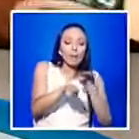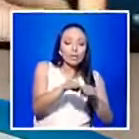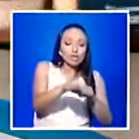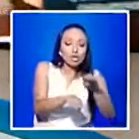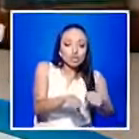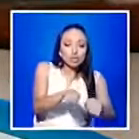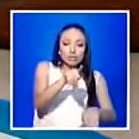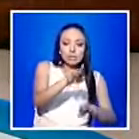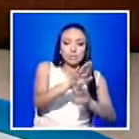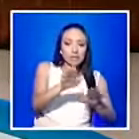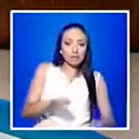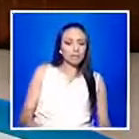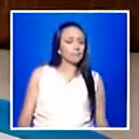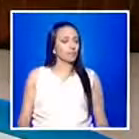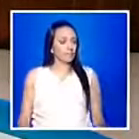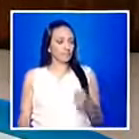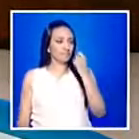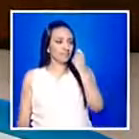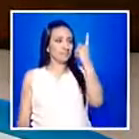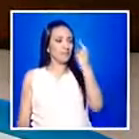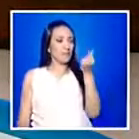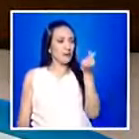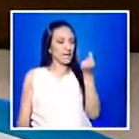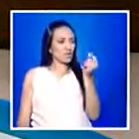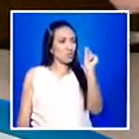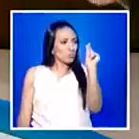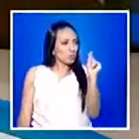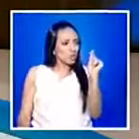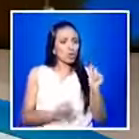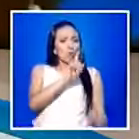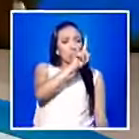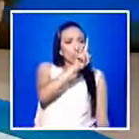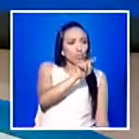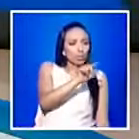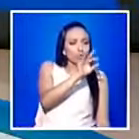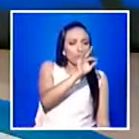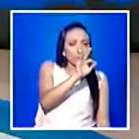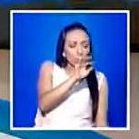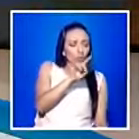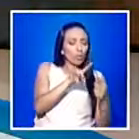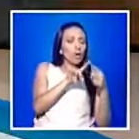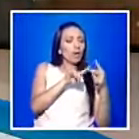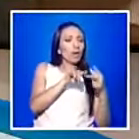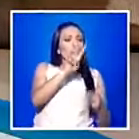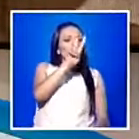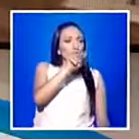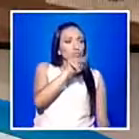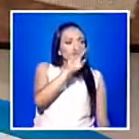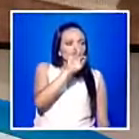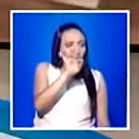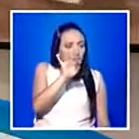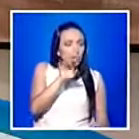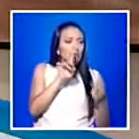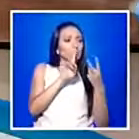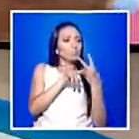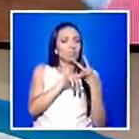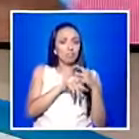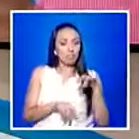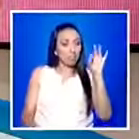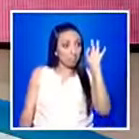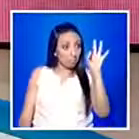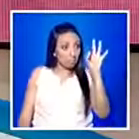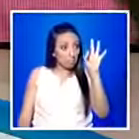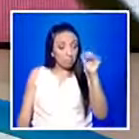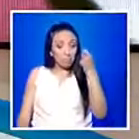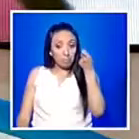nombre mismo lo dice, precios de locos, 1.99, 2 y pico y algo más que no recuerdo, pero están bien,